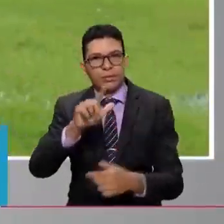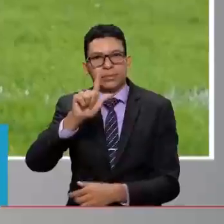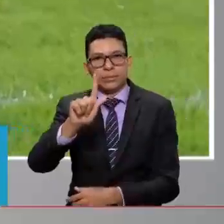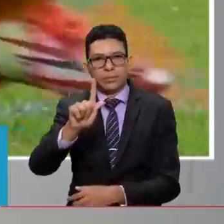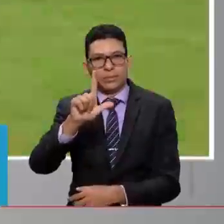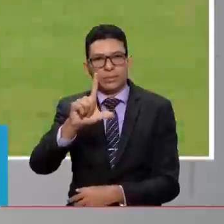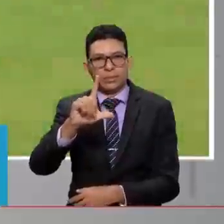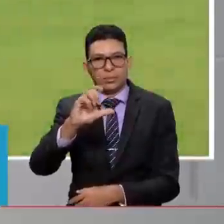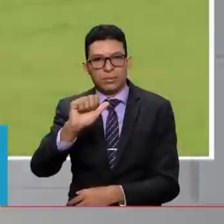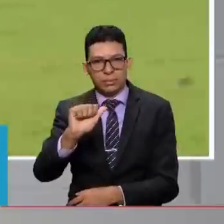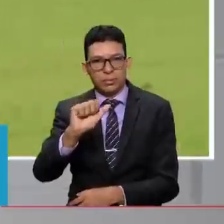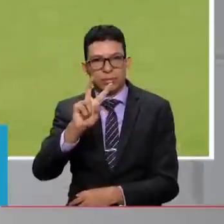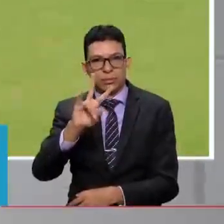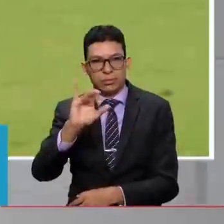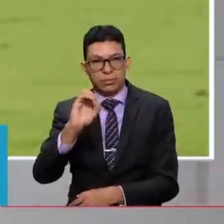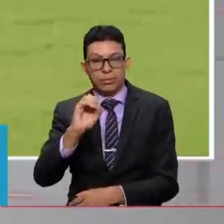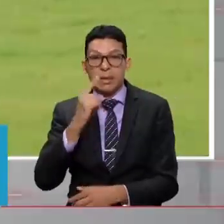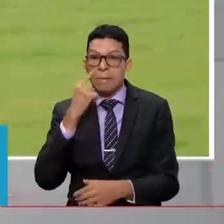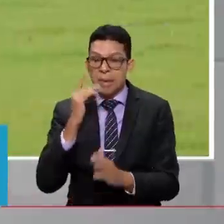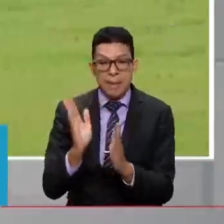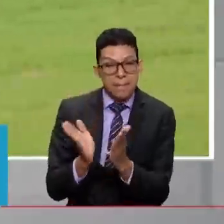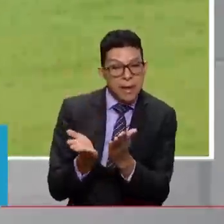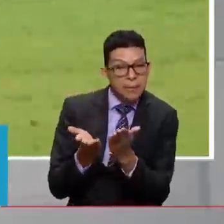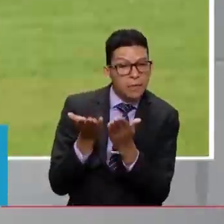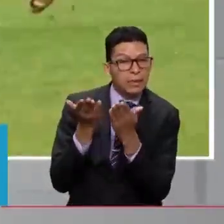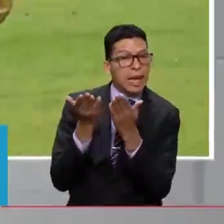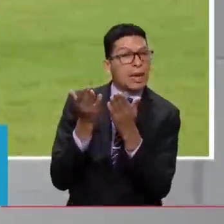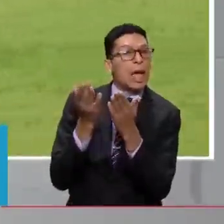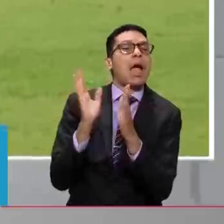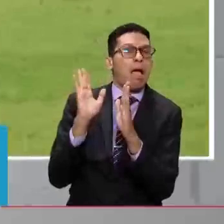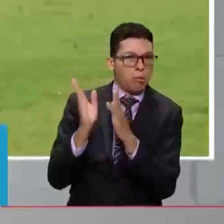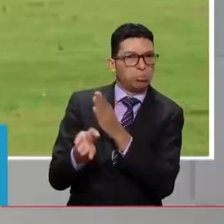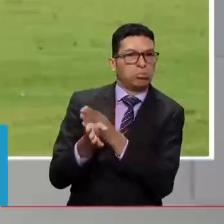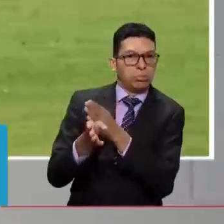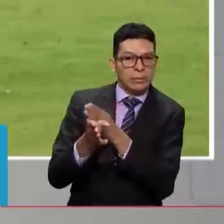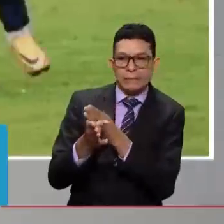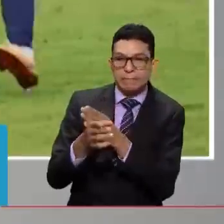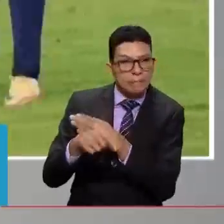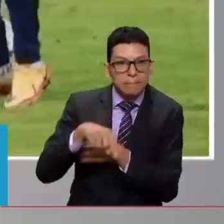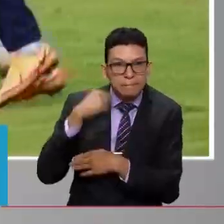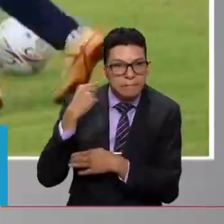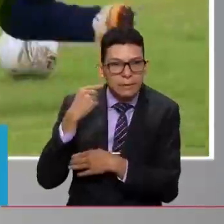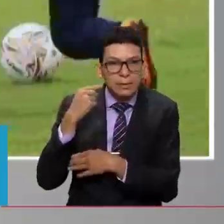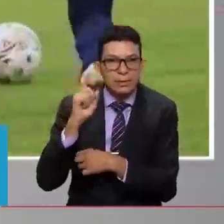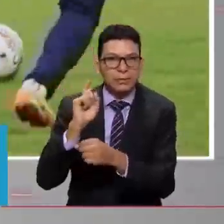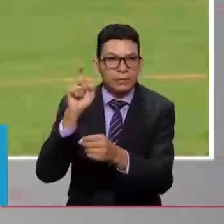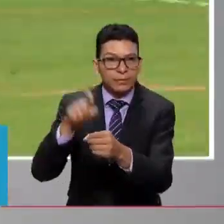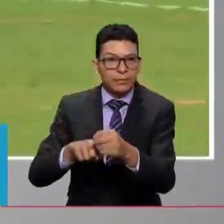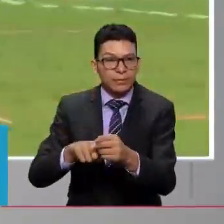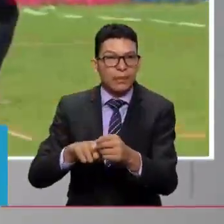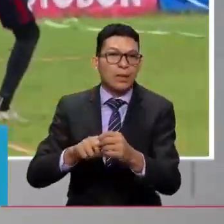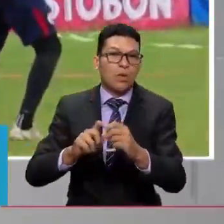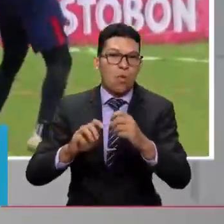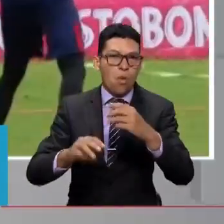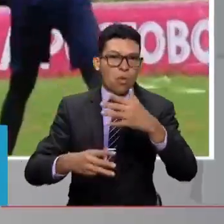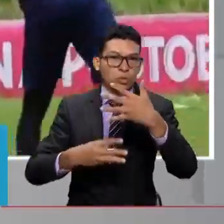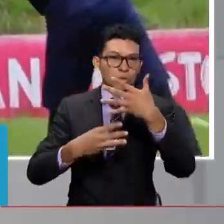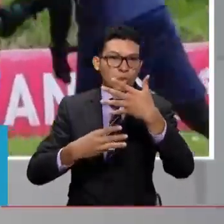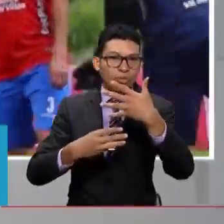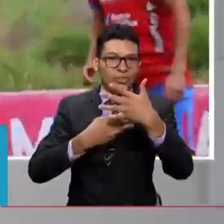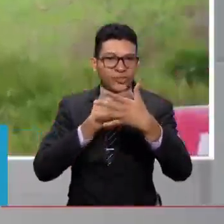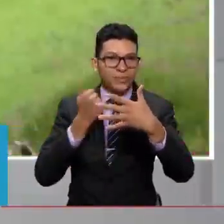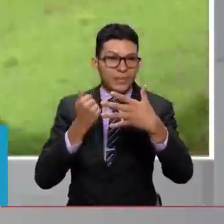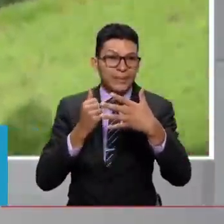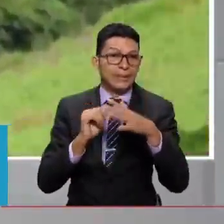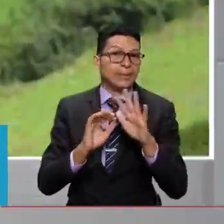Torres siempre y cuando se vea mejoría en los resultados y, por supuesto, se clasifique a los cuadrangulares finales. Por eso